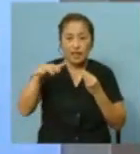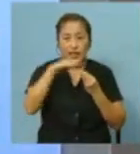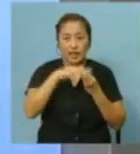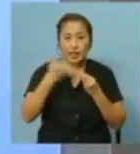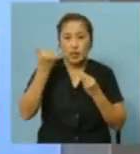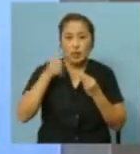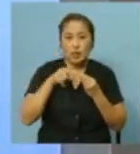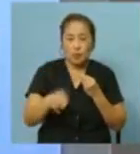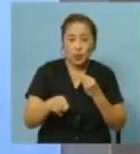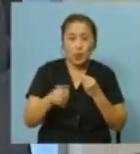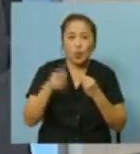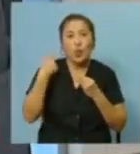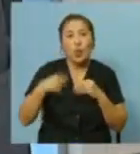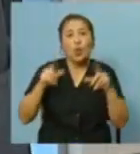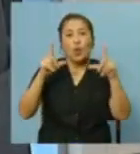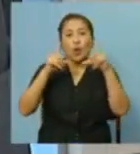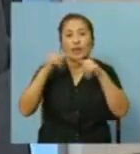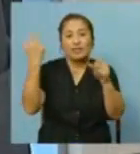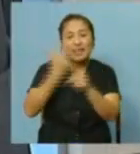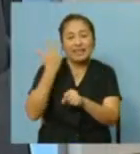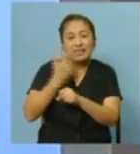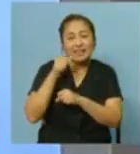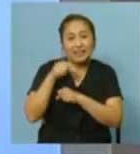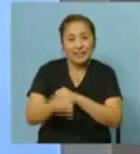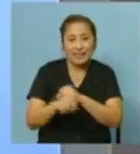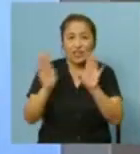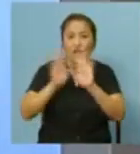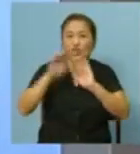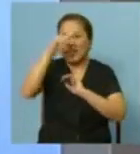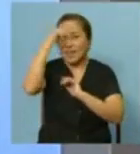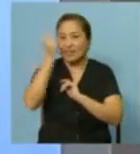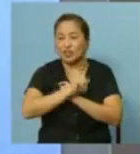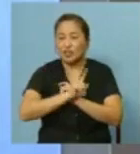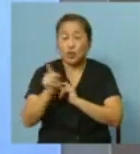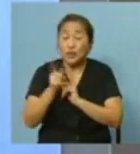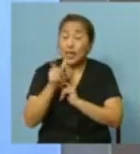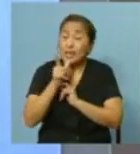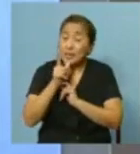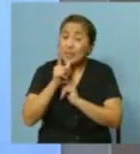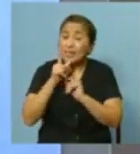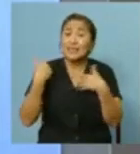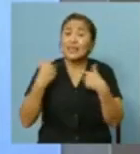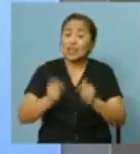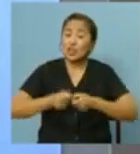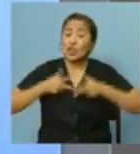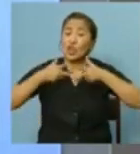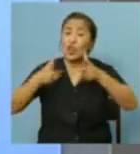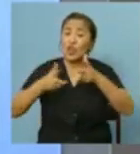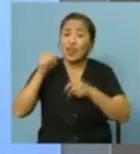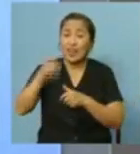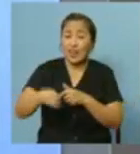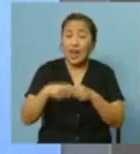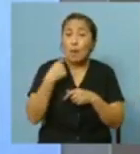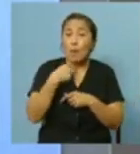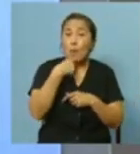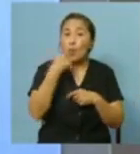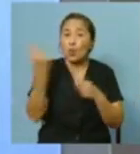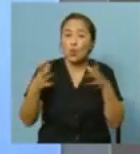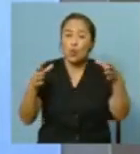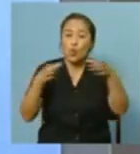en el puesto tercero a nivel nacional según datos proporcionados por la casa del encuentro